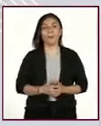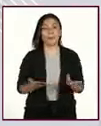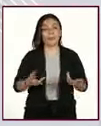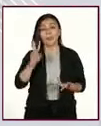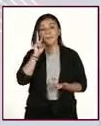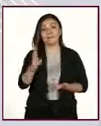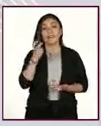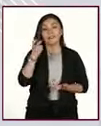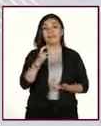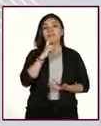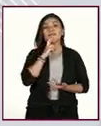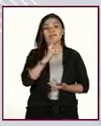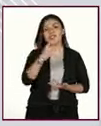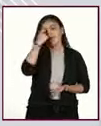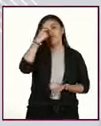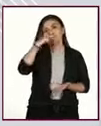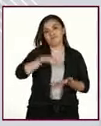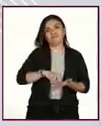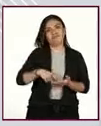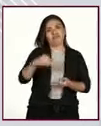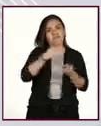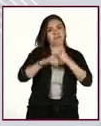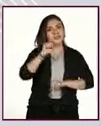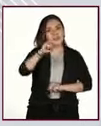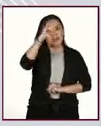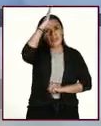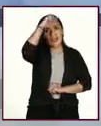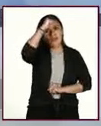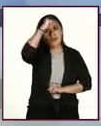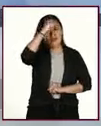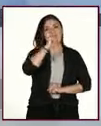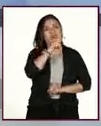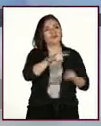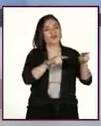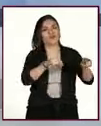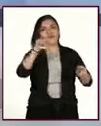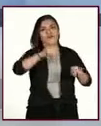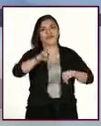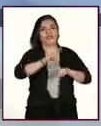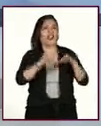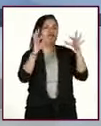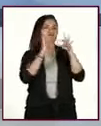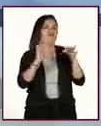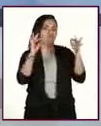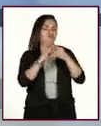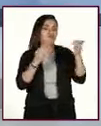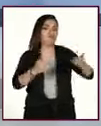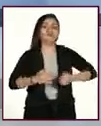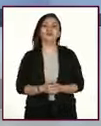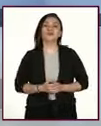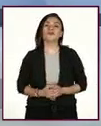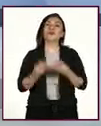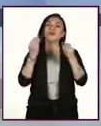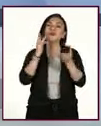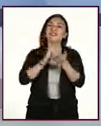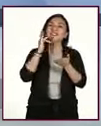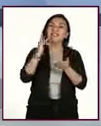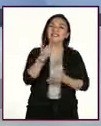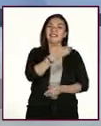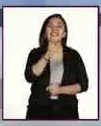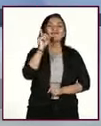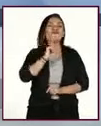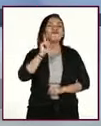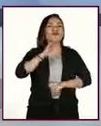ahí están y creo que sí estamos muy de acuerdo con lo que hoy nos compartió nuestra invitada. Y bueno, pues agradecemos,